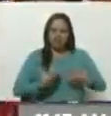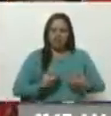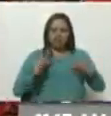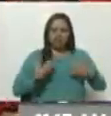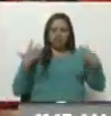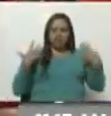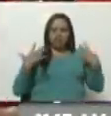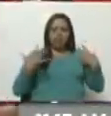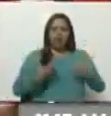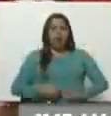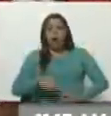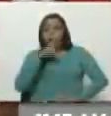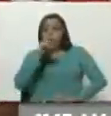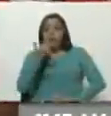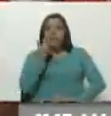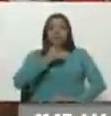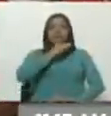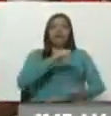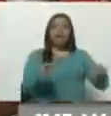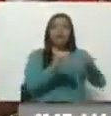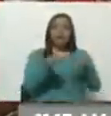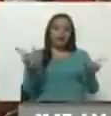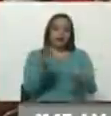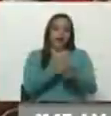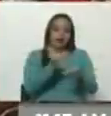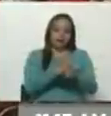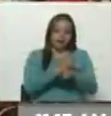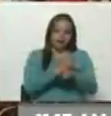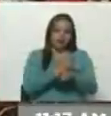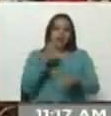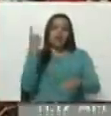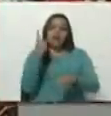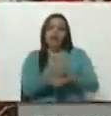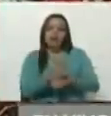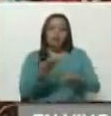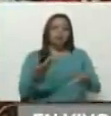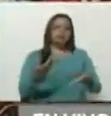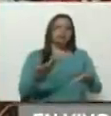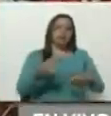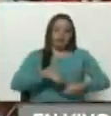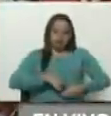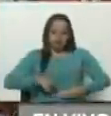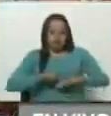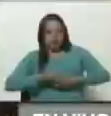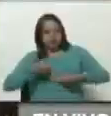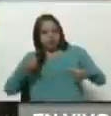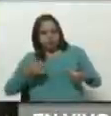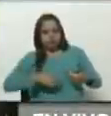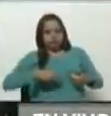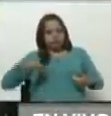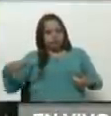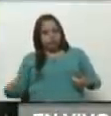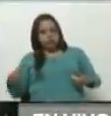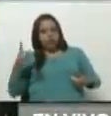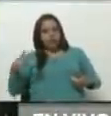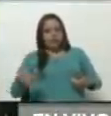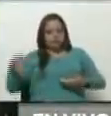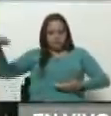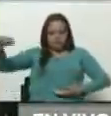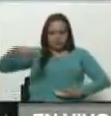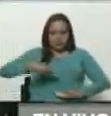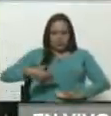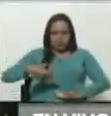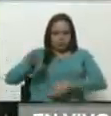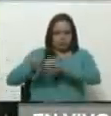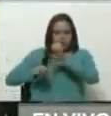cosa terrible es lo que se llama cáncer. Hay que intervenirlo, hay que operarlo, hay que combatirlo con rayos X,